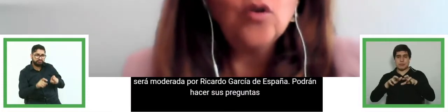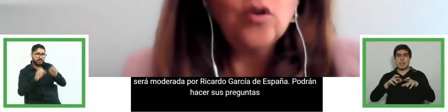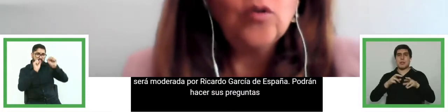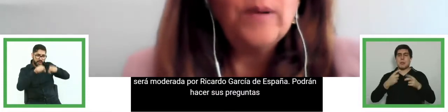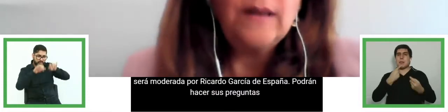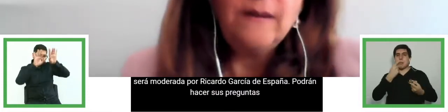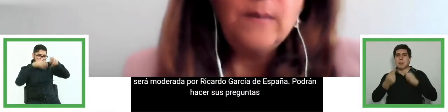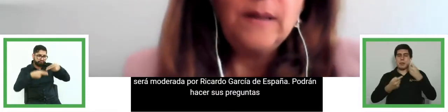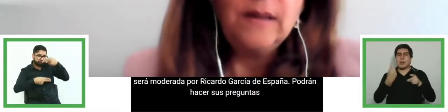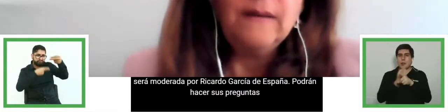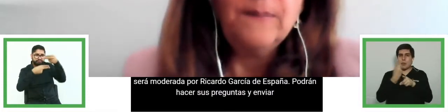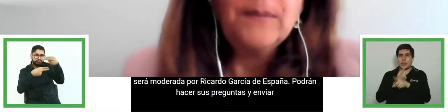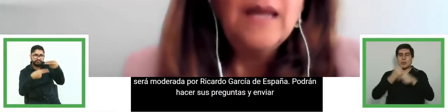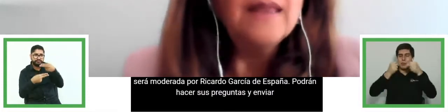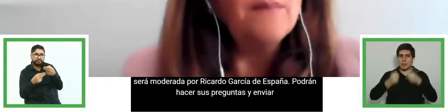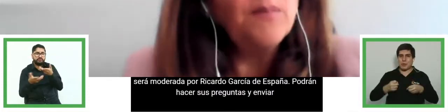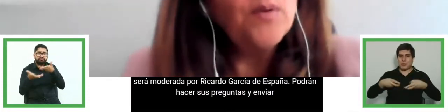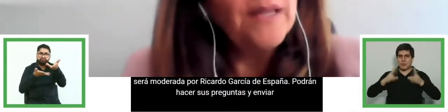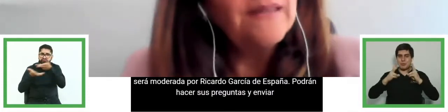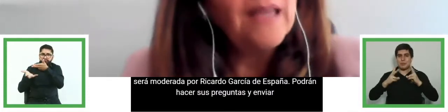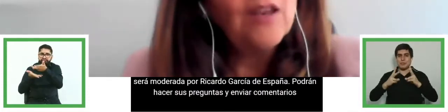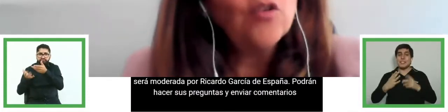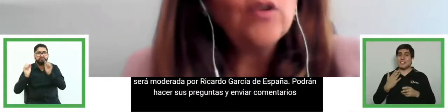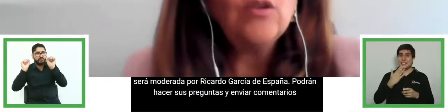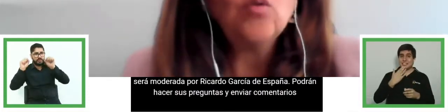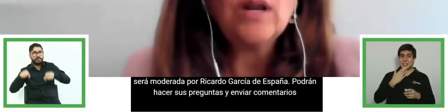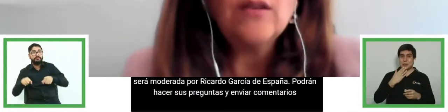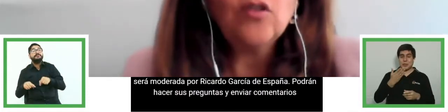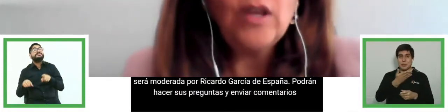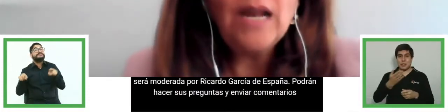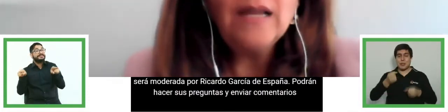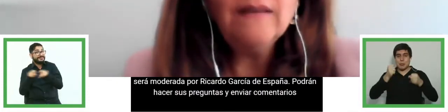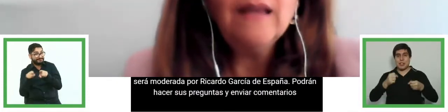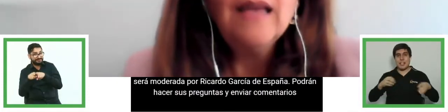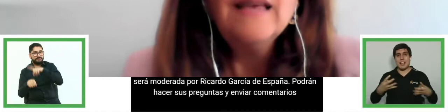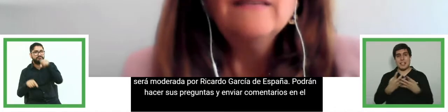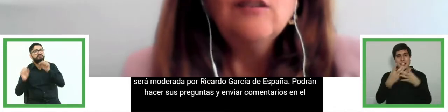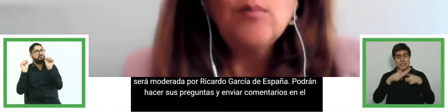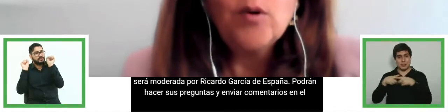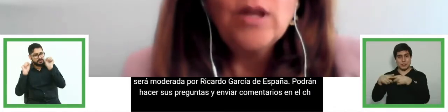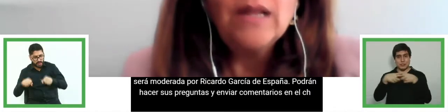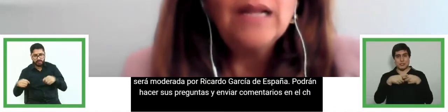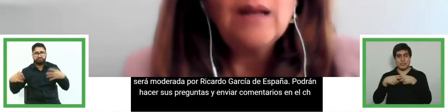interactuar con otros participantes. También pueden seguirnos en sus redes sociales,